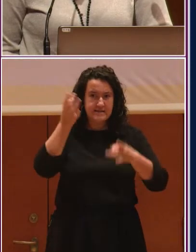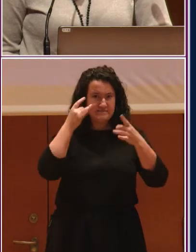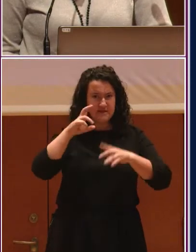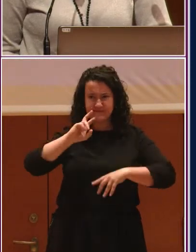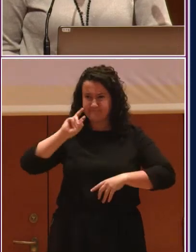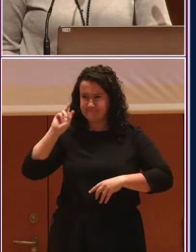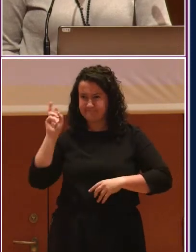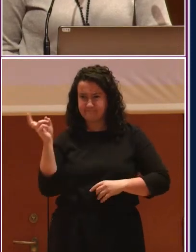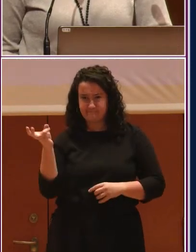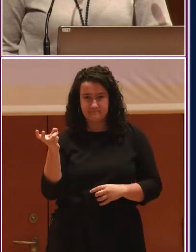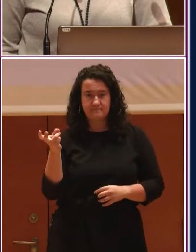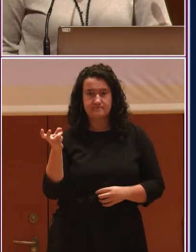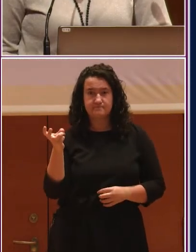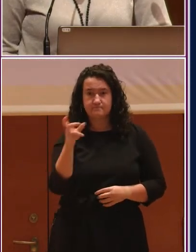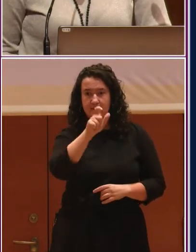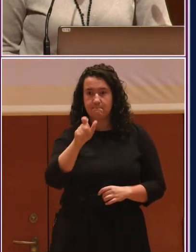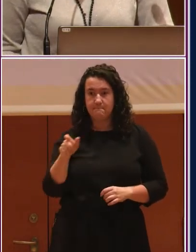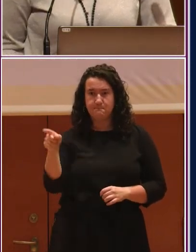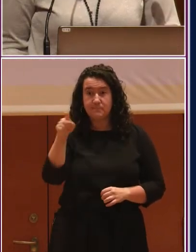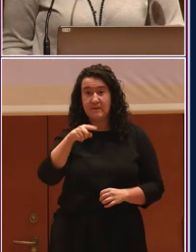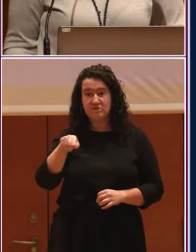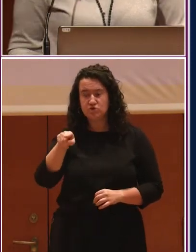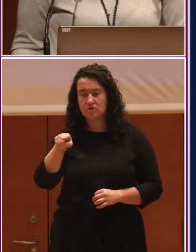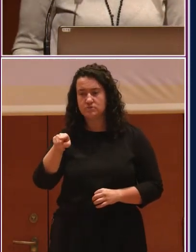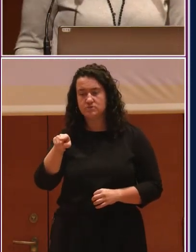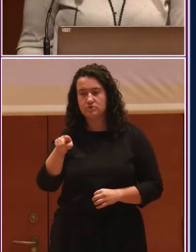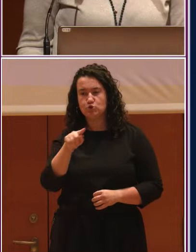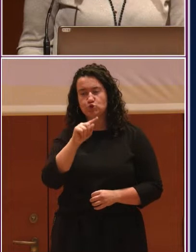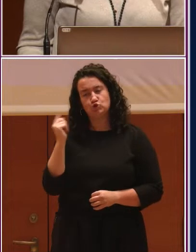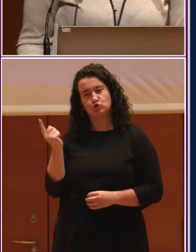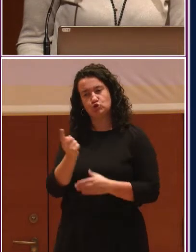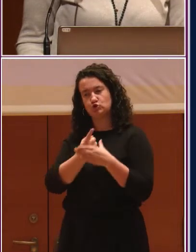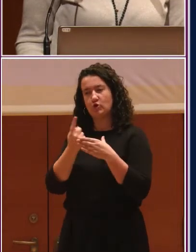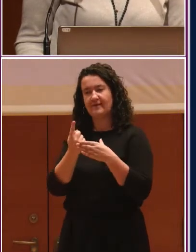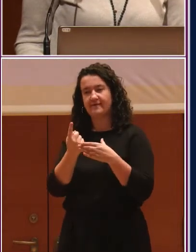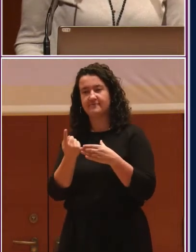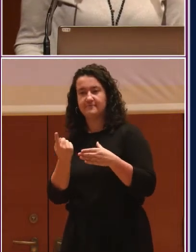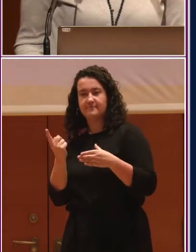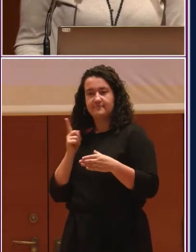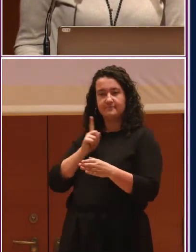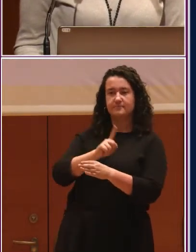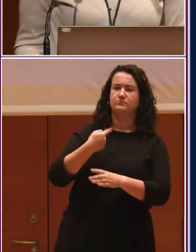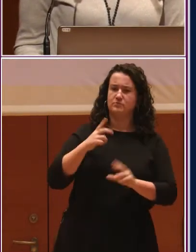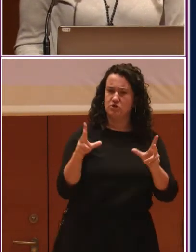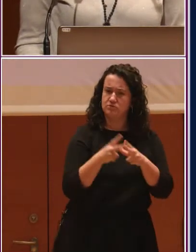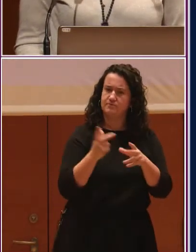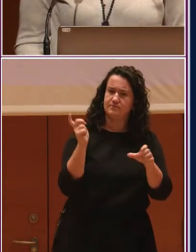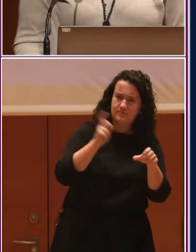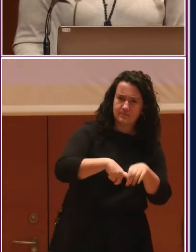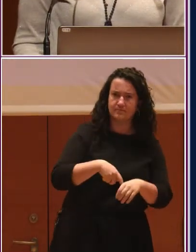y nosotros mediante cesárea mediante esta red y mediante una serie de actividades y